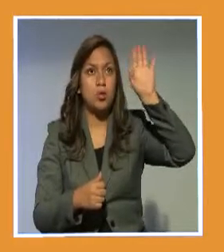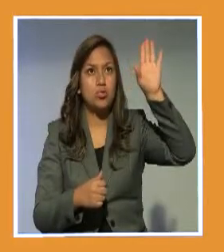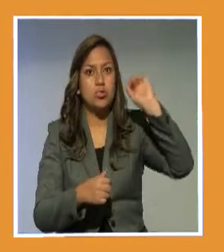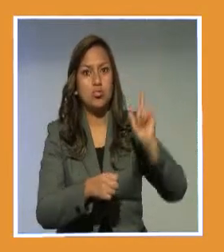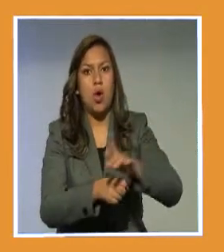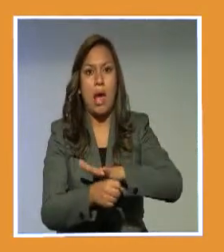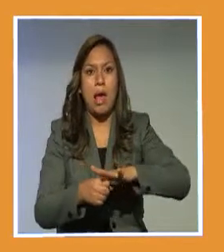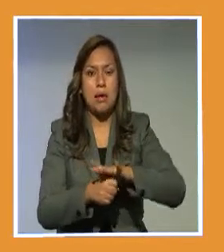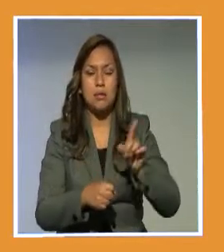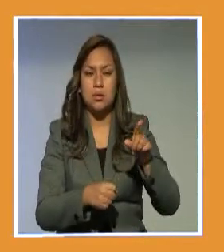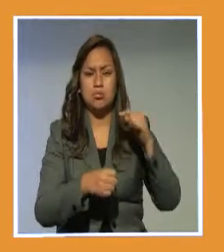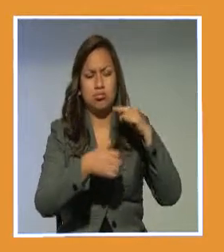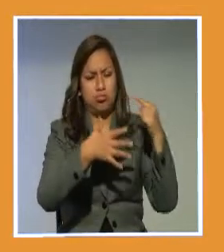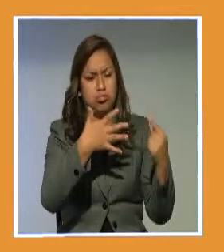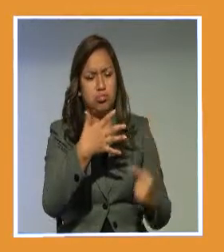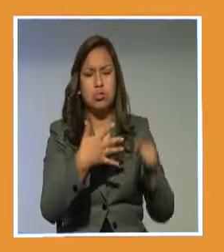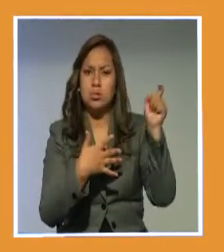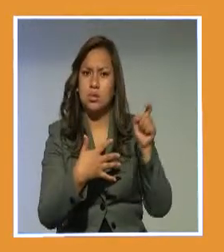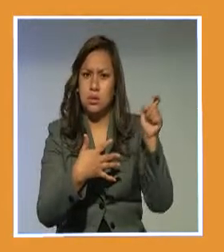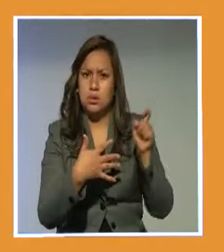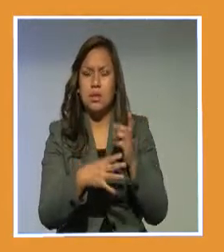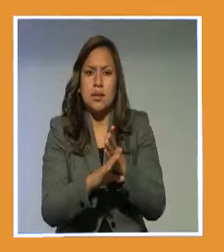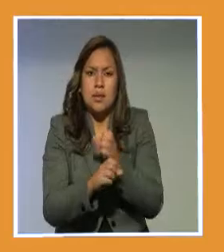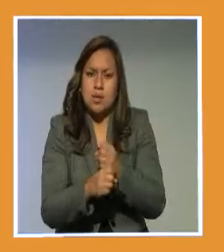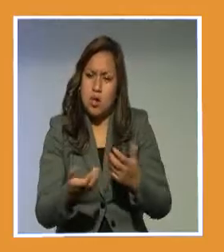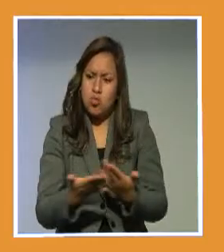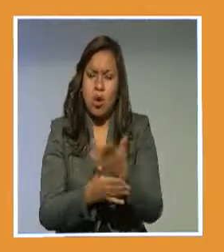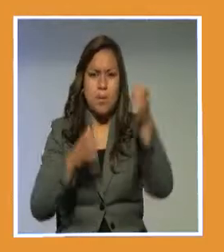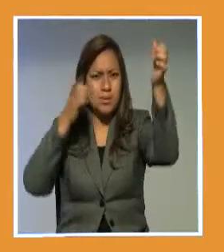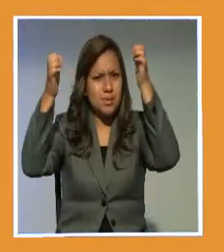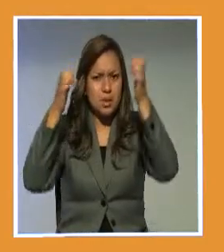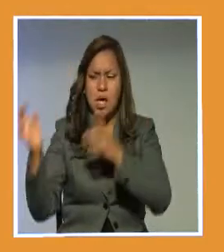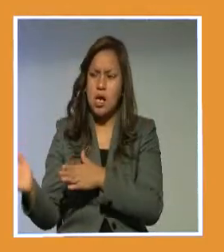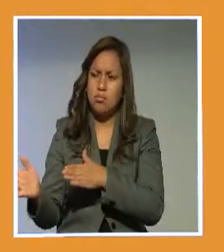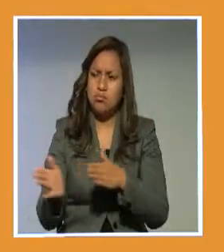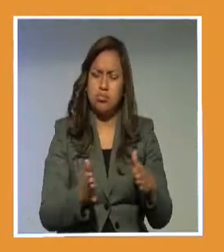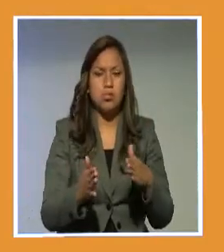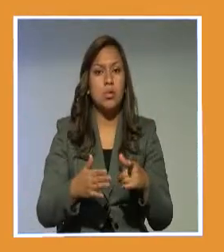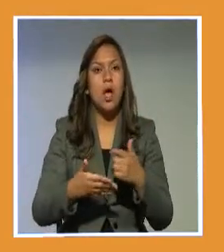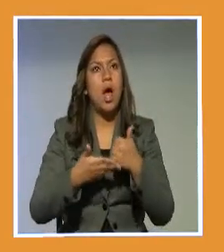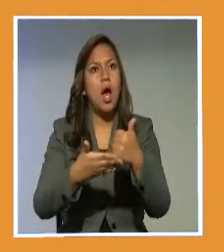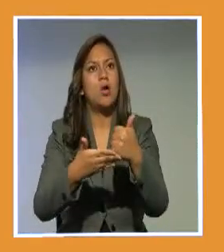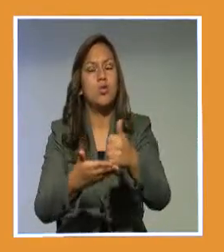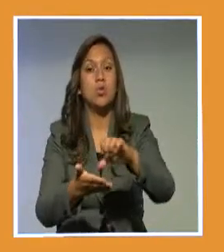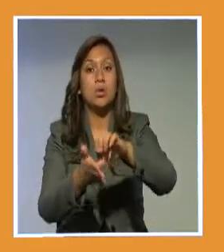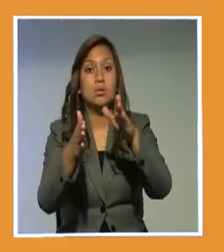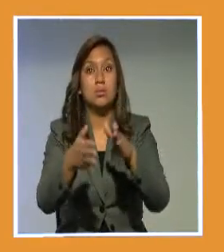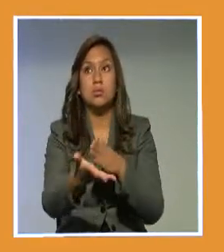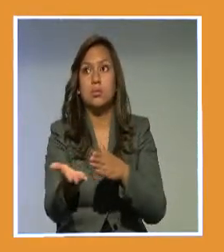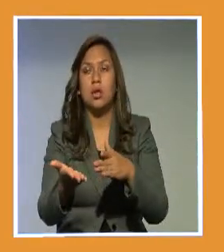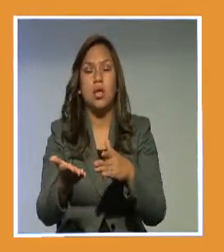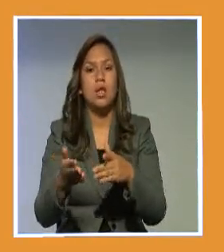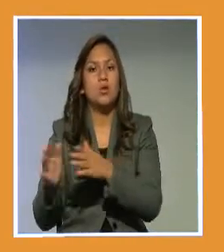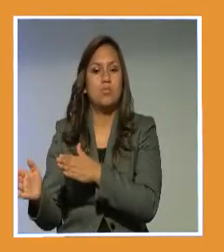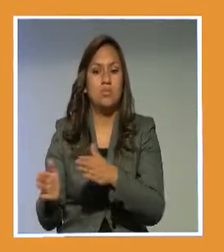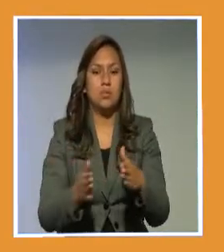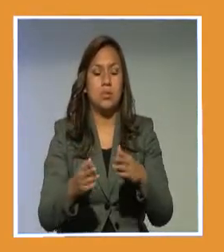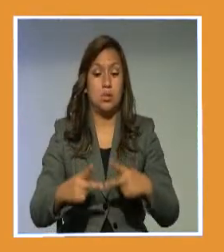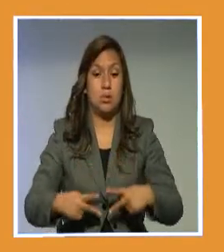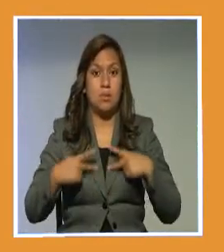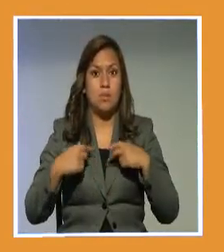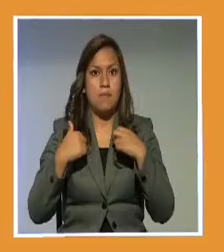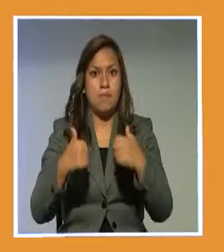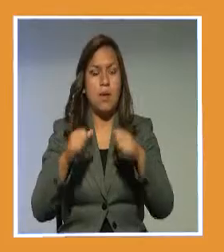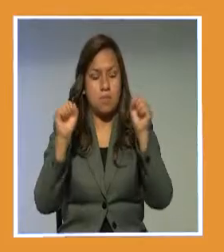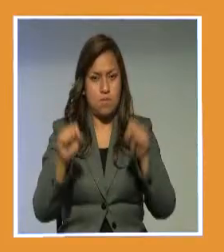tenemos cada una de ellas. Nuestro rol de legislar durante estos años ha sido justamente el de profundizar las transformaciones que nos